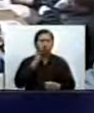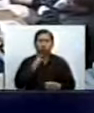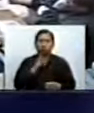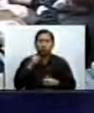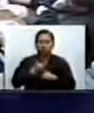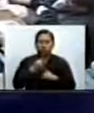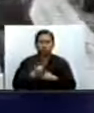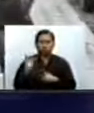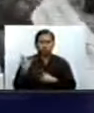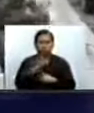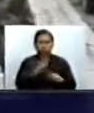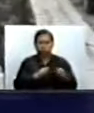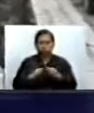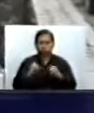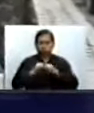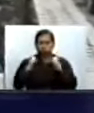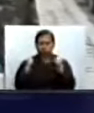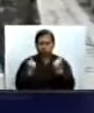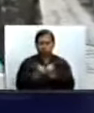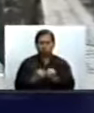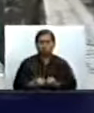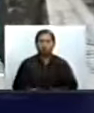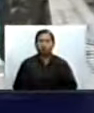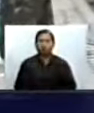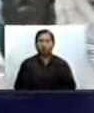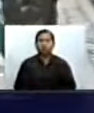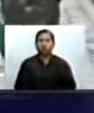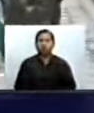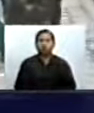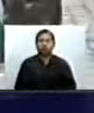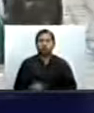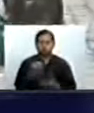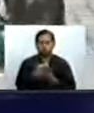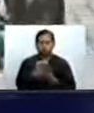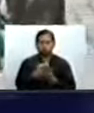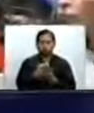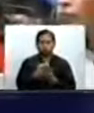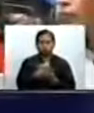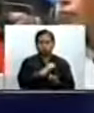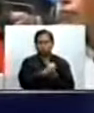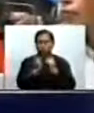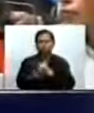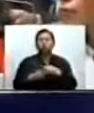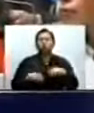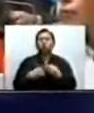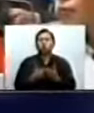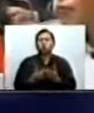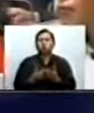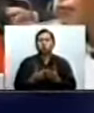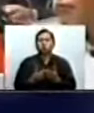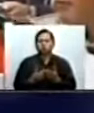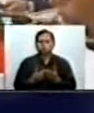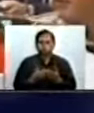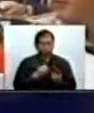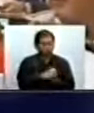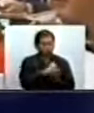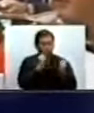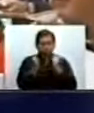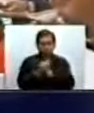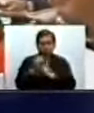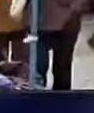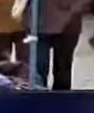la lucha de los movimientos sociales. ¿Cómo ha cambiado la economía nacional? Totalmente ha cambiado, nos hemos